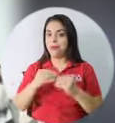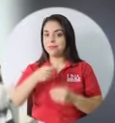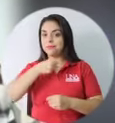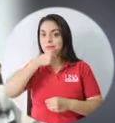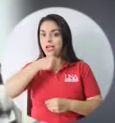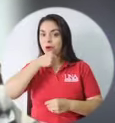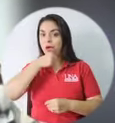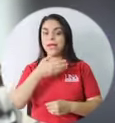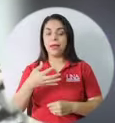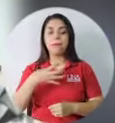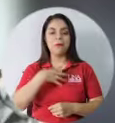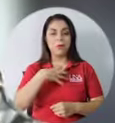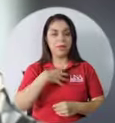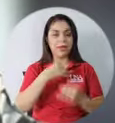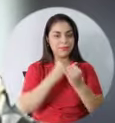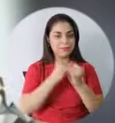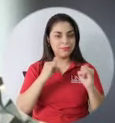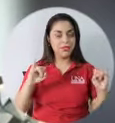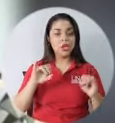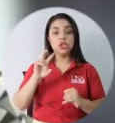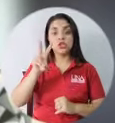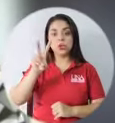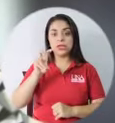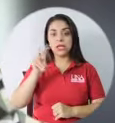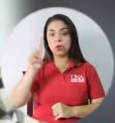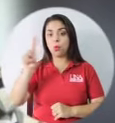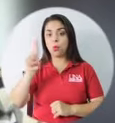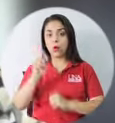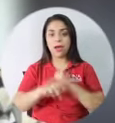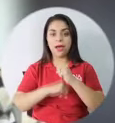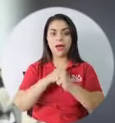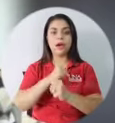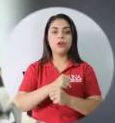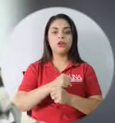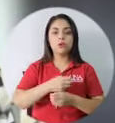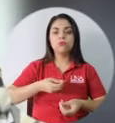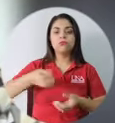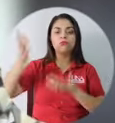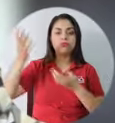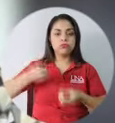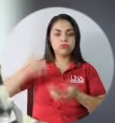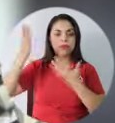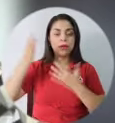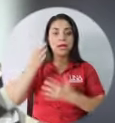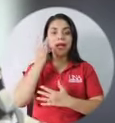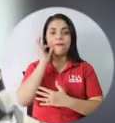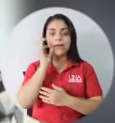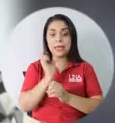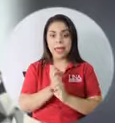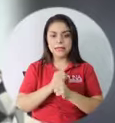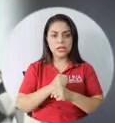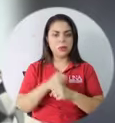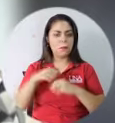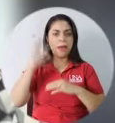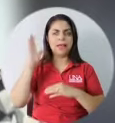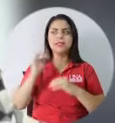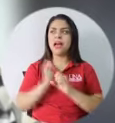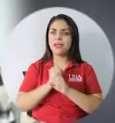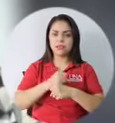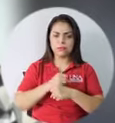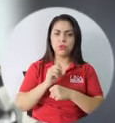somos incluso más longevos que nuestra propia democracia, 201 años de exportar café y de producirlo